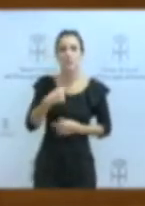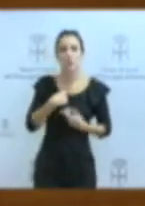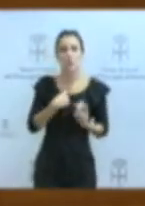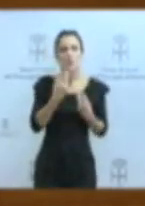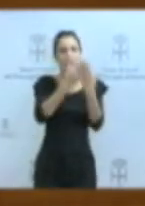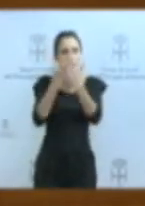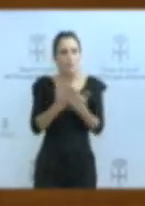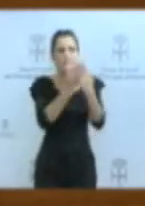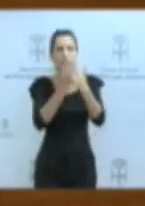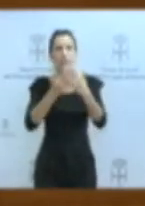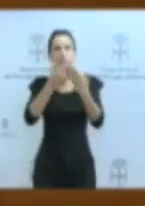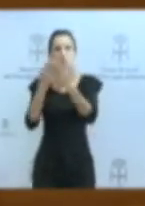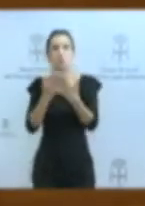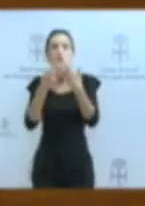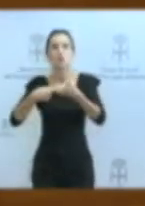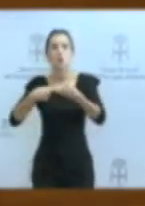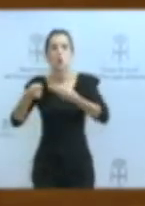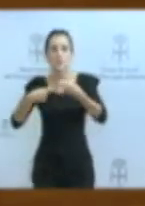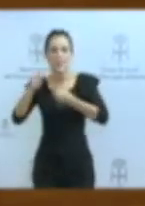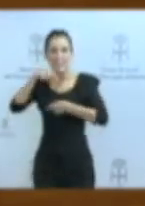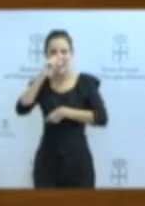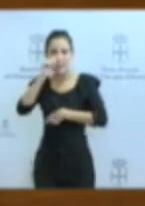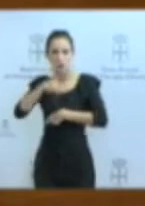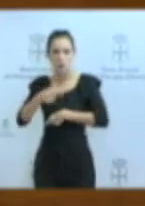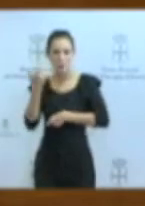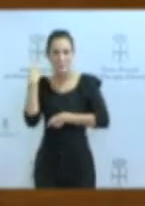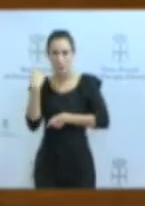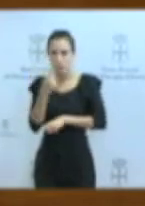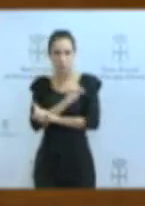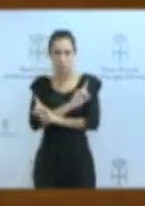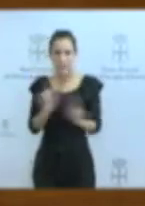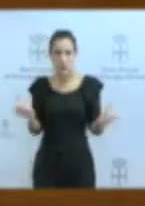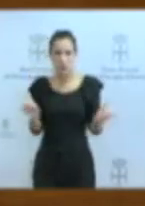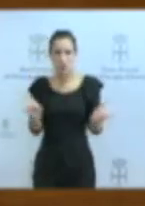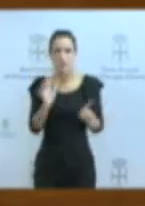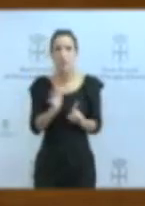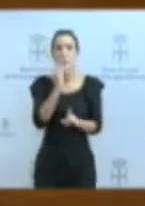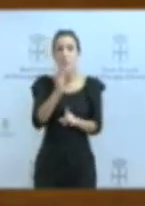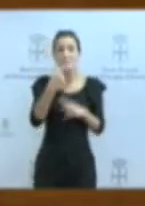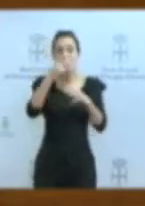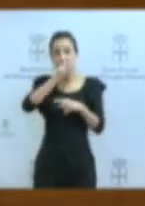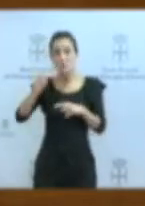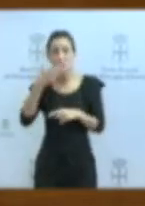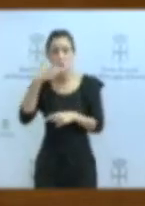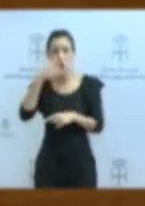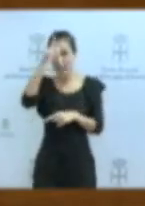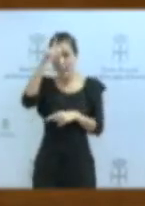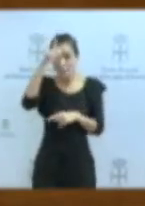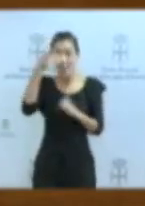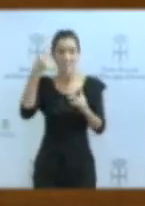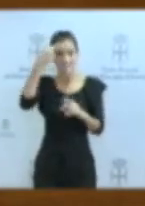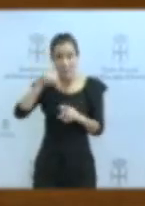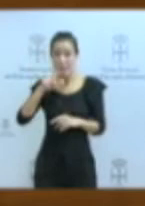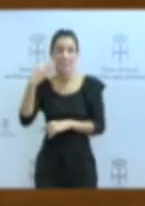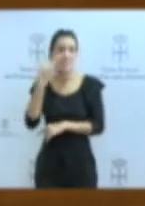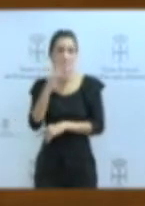Ninguna. Pero le insisto, es que quien conozca un poco Alemania sabe perfectamente que Frankfurt no es un destino, primero, ni para turistas alemanes que puedan